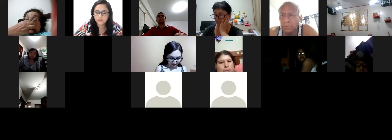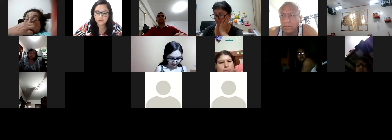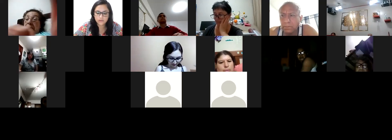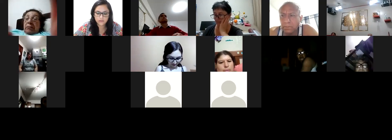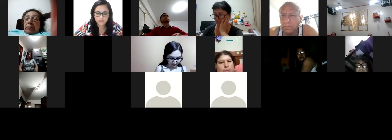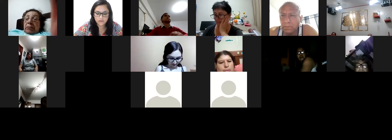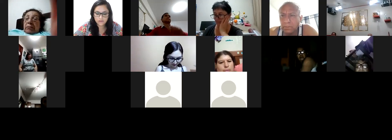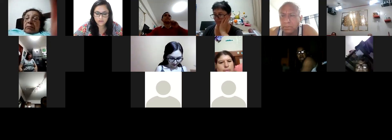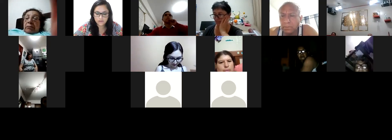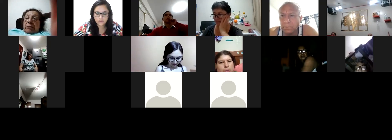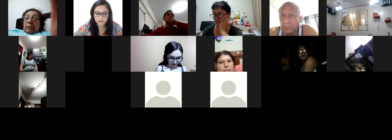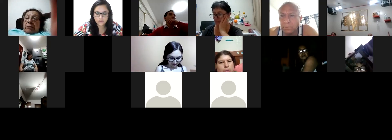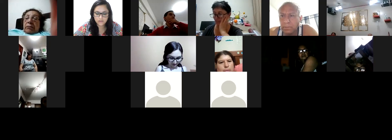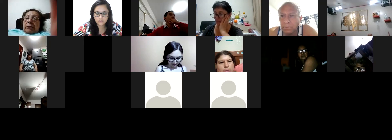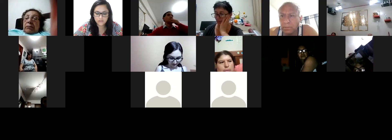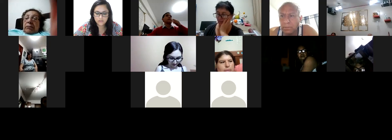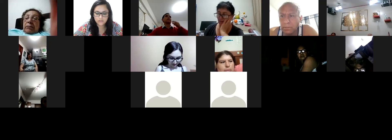favor.